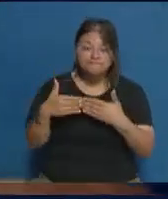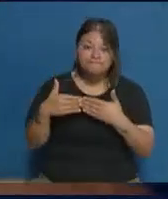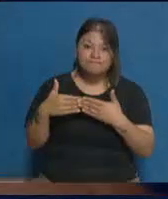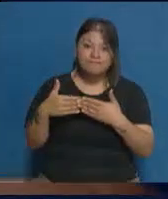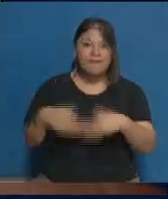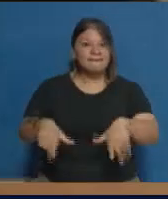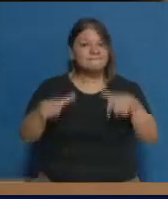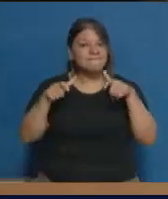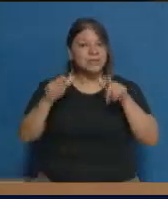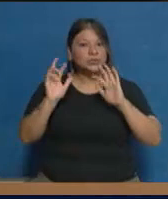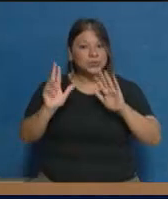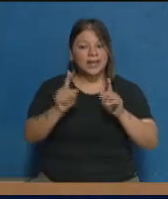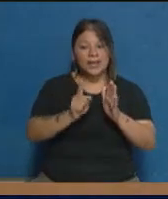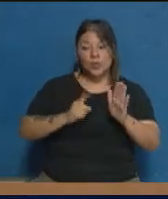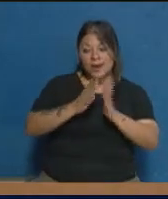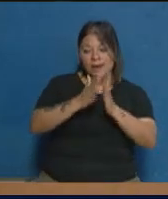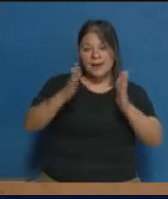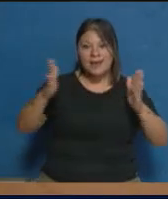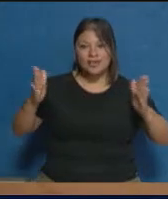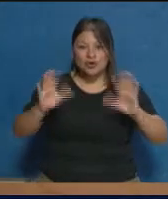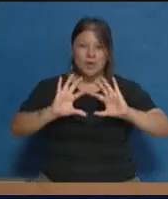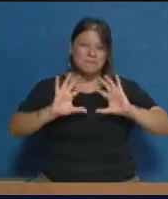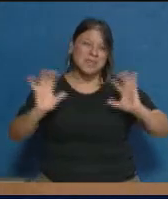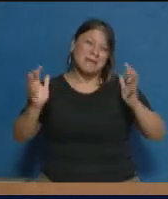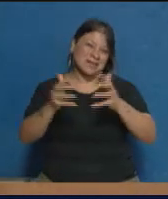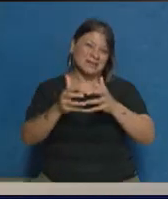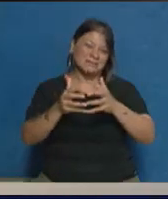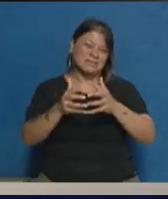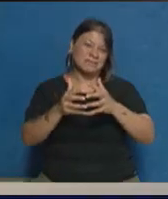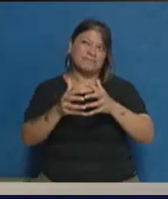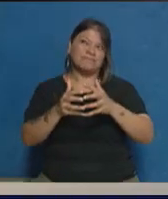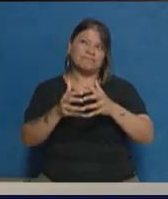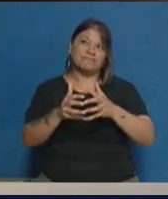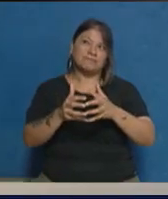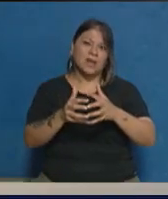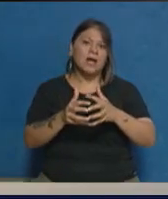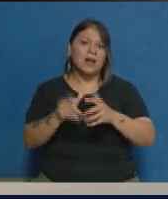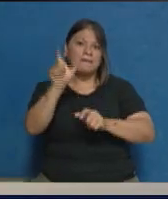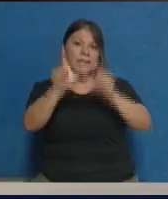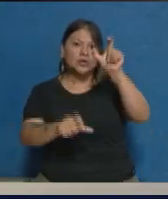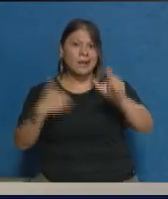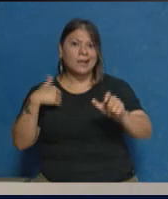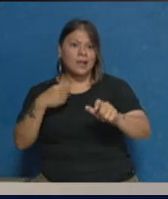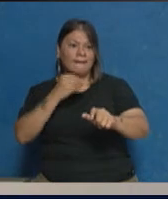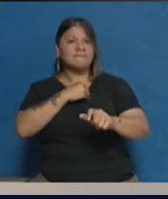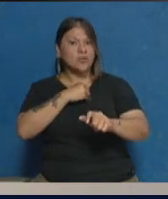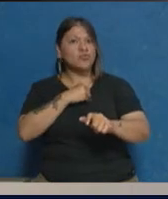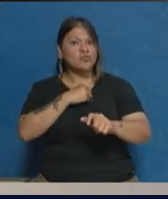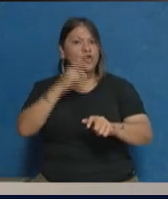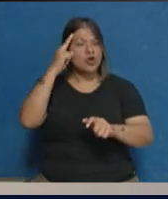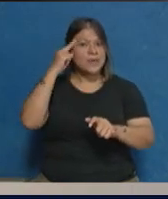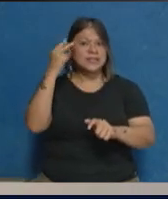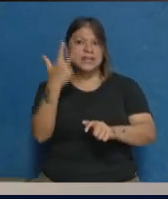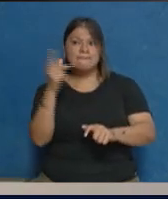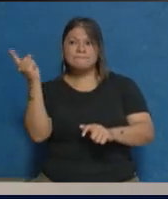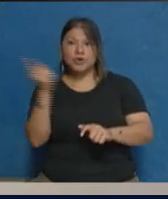la suerte de medir en un año normal de pandémico. Nos mostraba una confianza muy elevada, de 93 puntos.